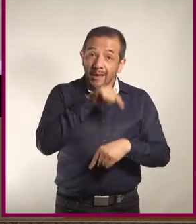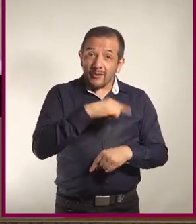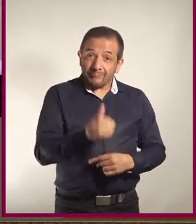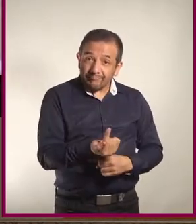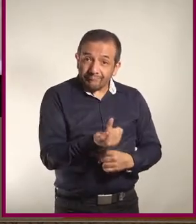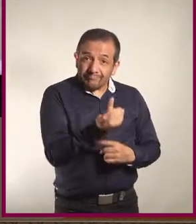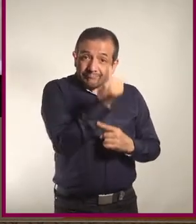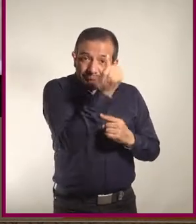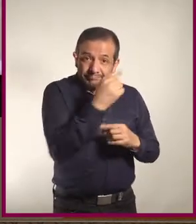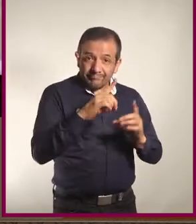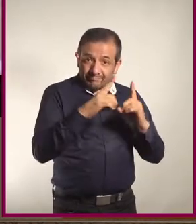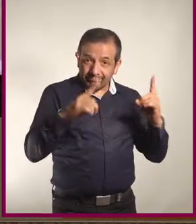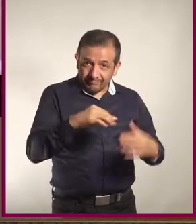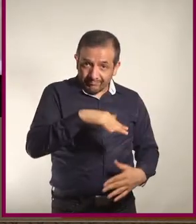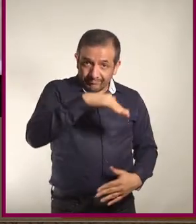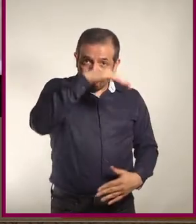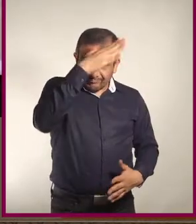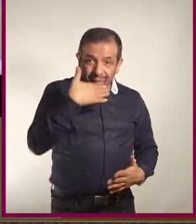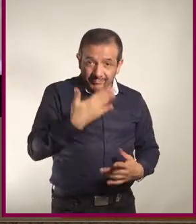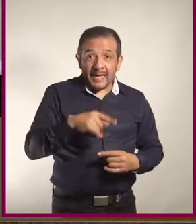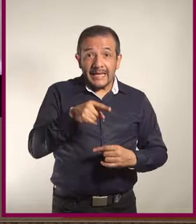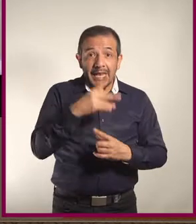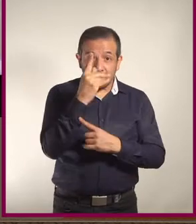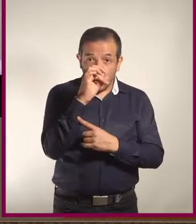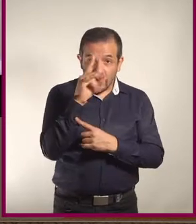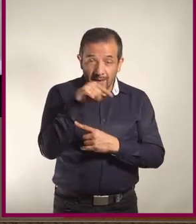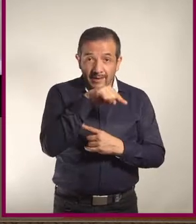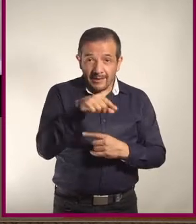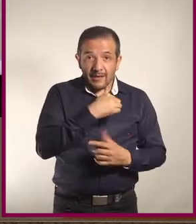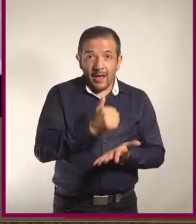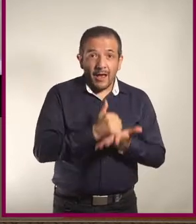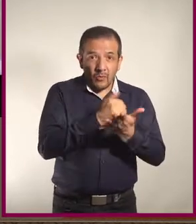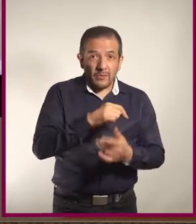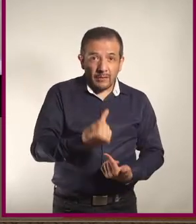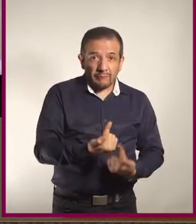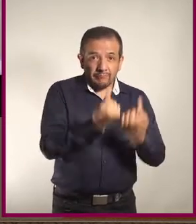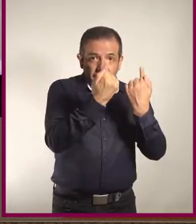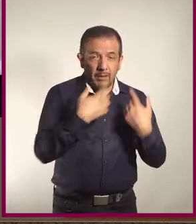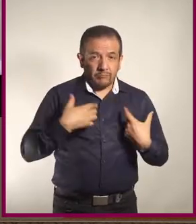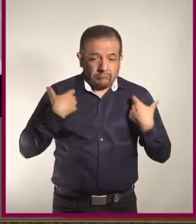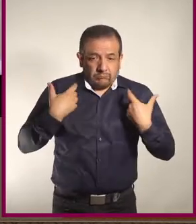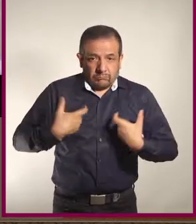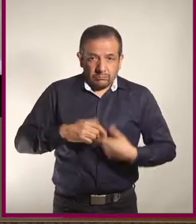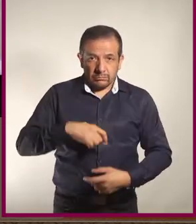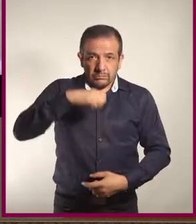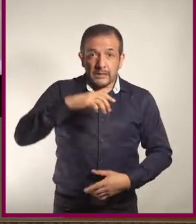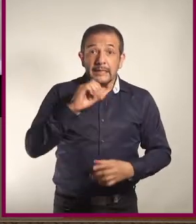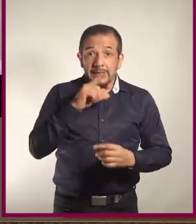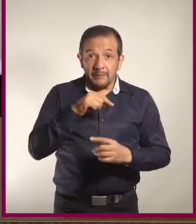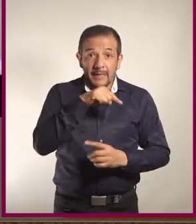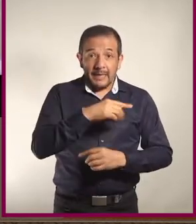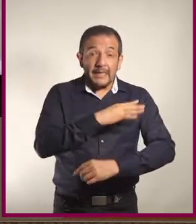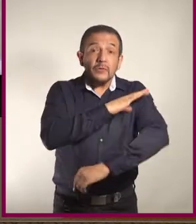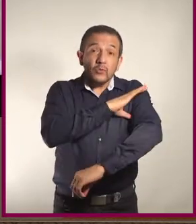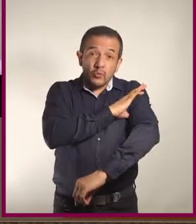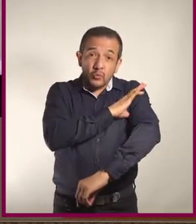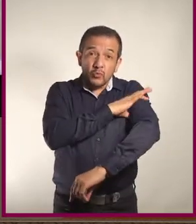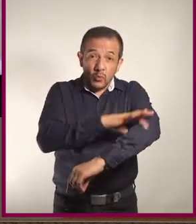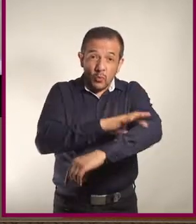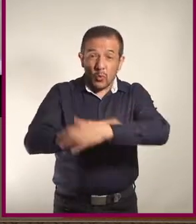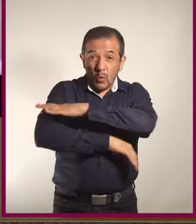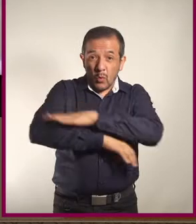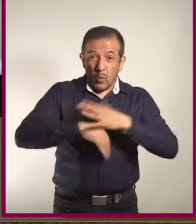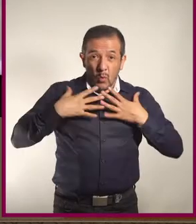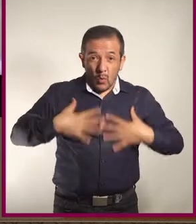en su etapa de crecimiento y desarrollo y las proteínas les ayudan a crecer muscularmente y también a reponer los tejidos